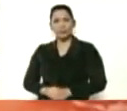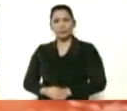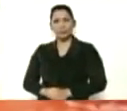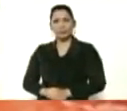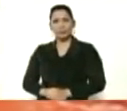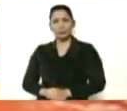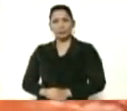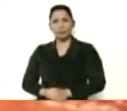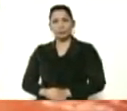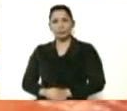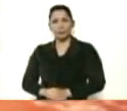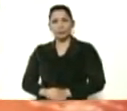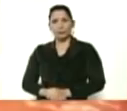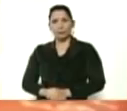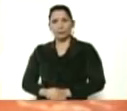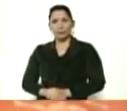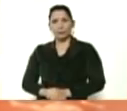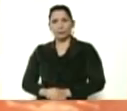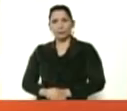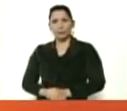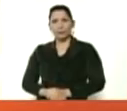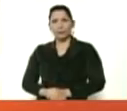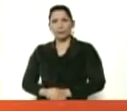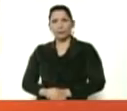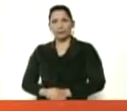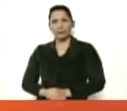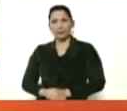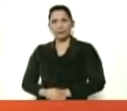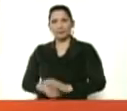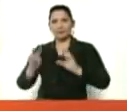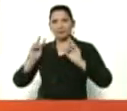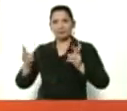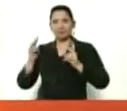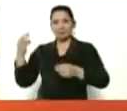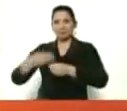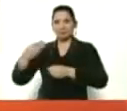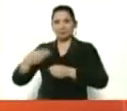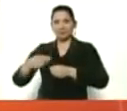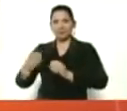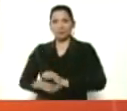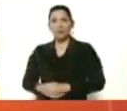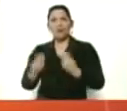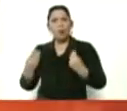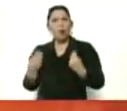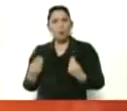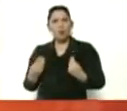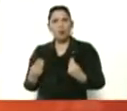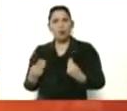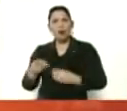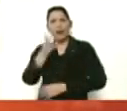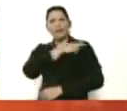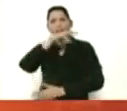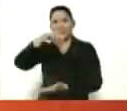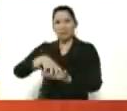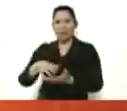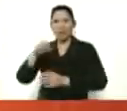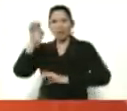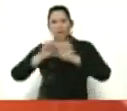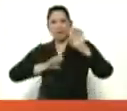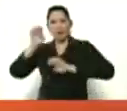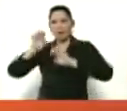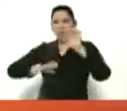hablaba en muy reciente esa locución del tema del petróleo. ¿Cómo ha venido usted como jefe de Estado